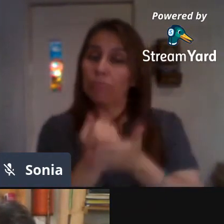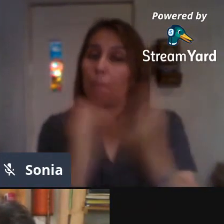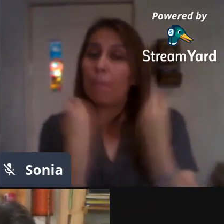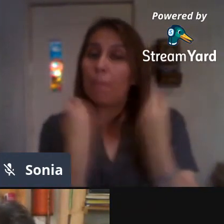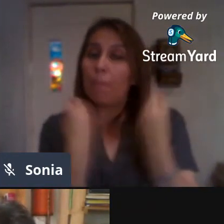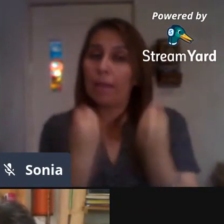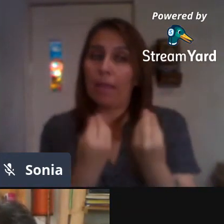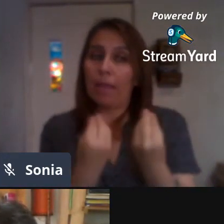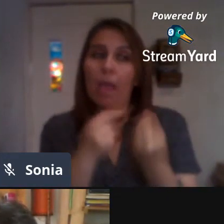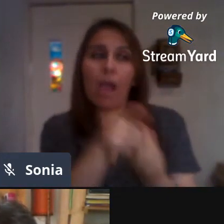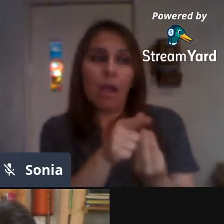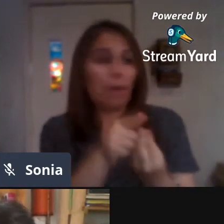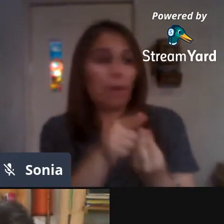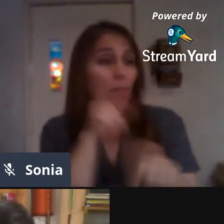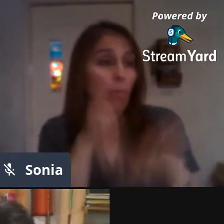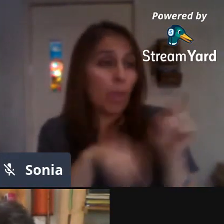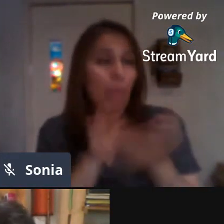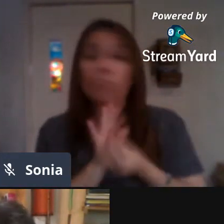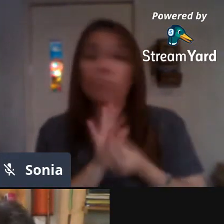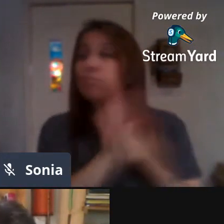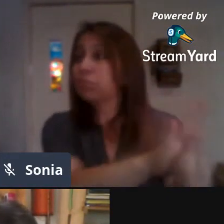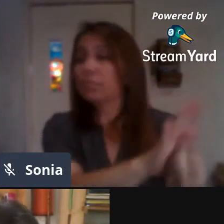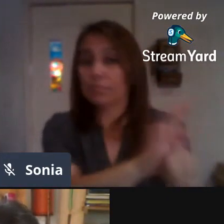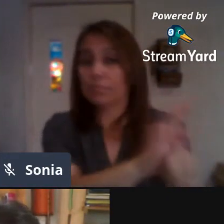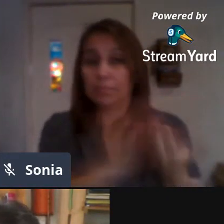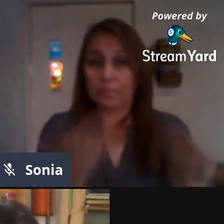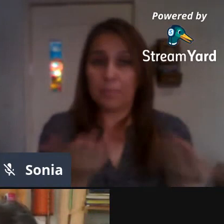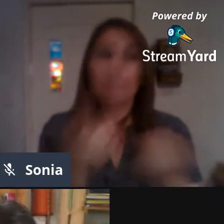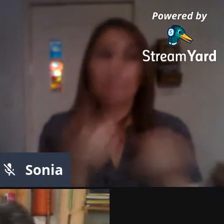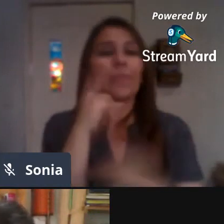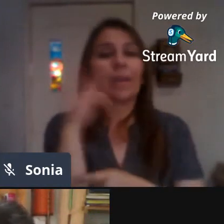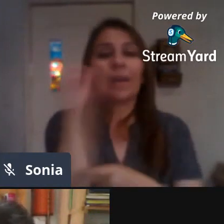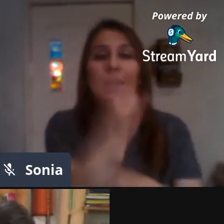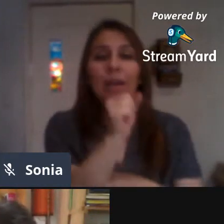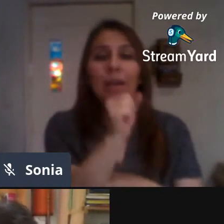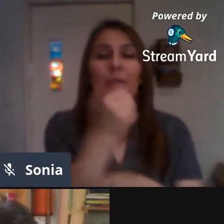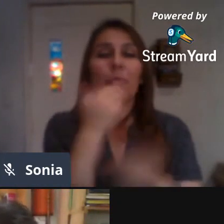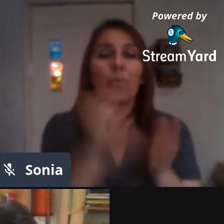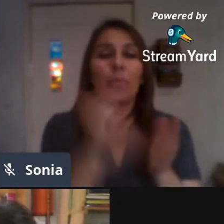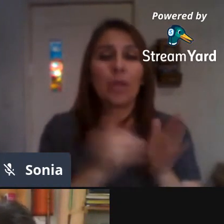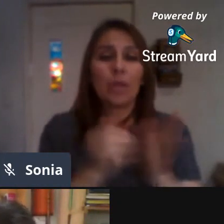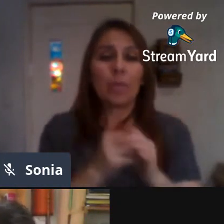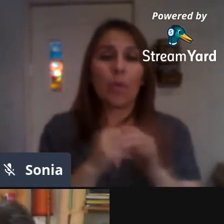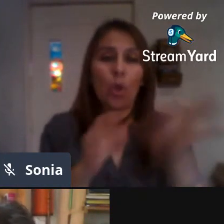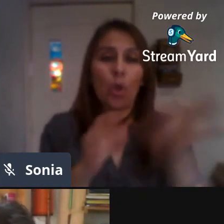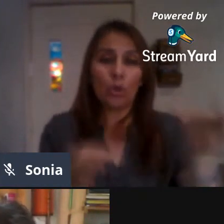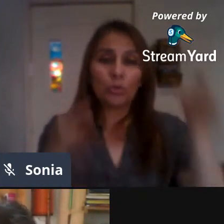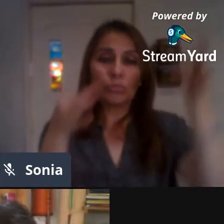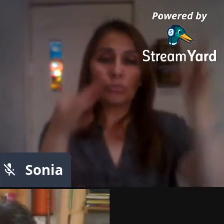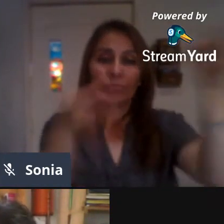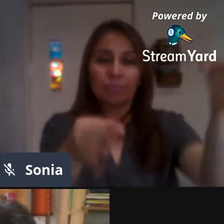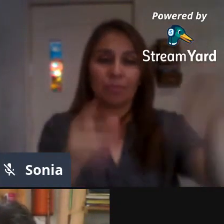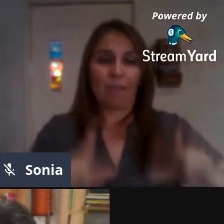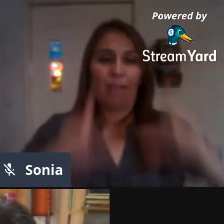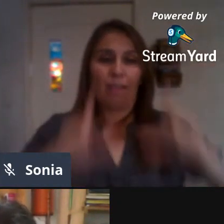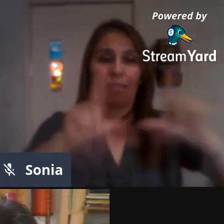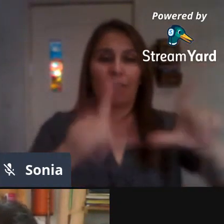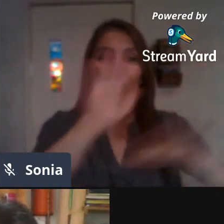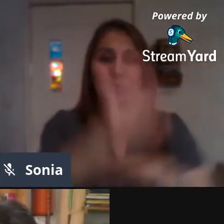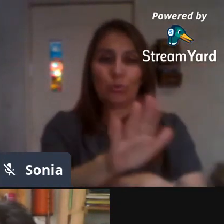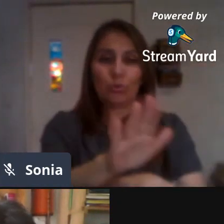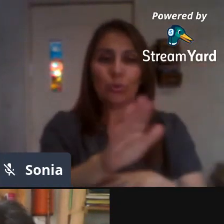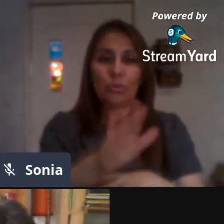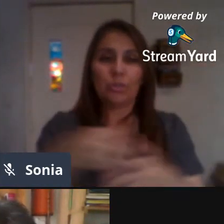donde pronto lo digamos un poco en el tema de los títulos de tierra que ahorita se están entregando y a quienes les llegan en sus títulos de